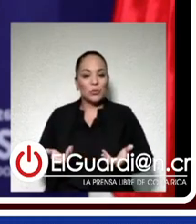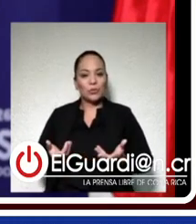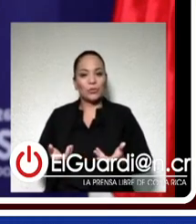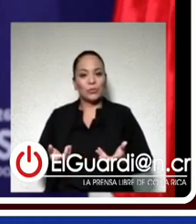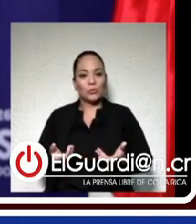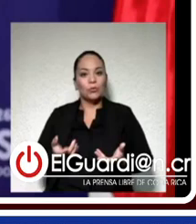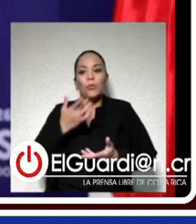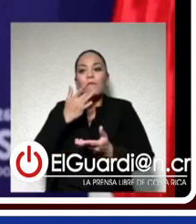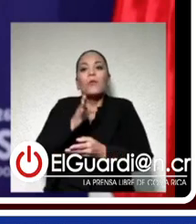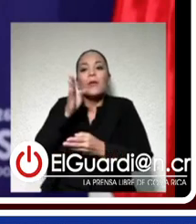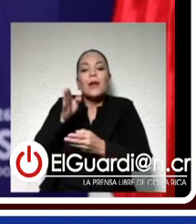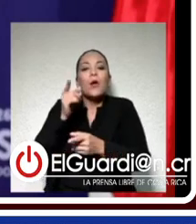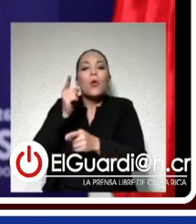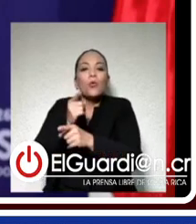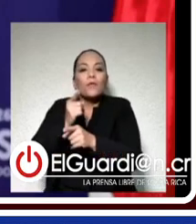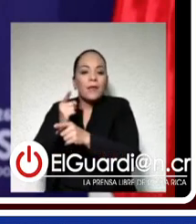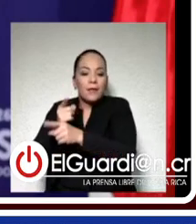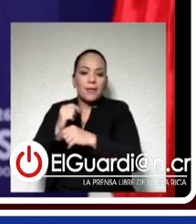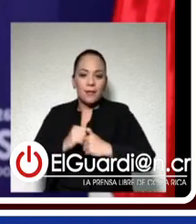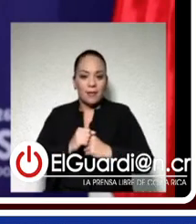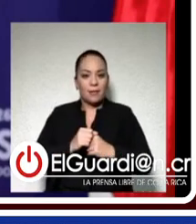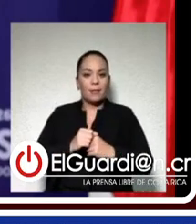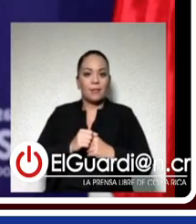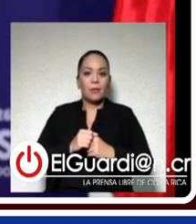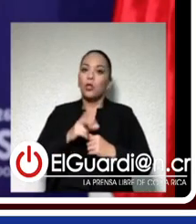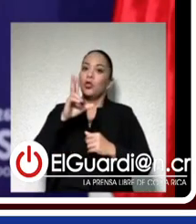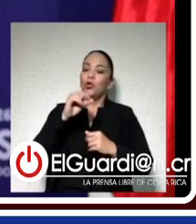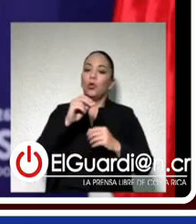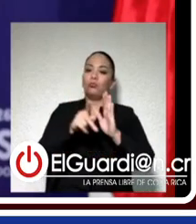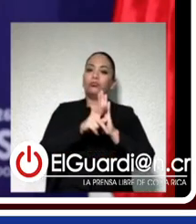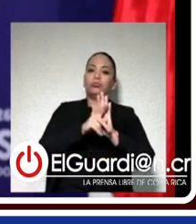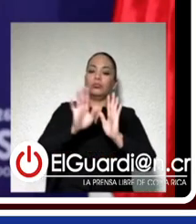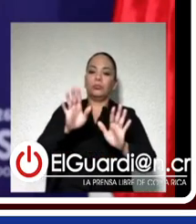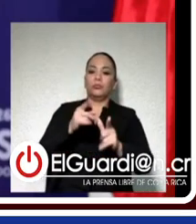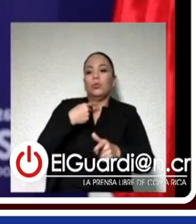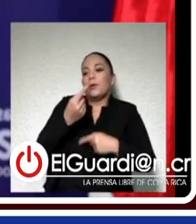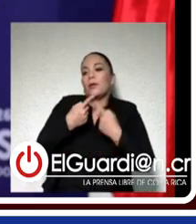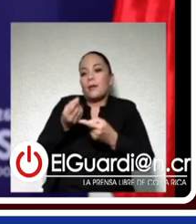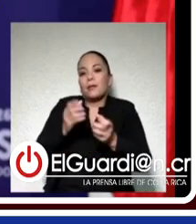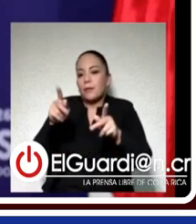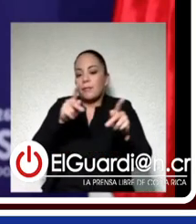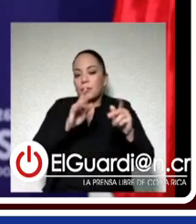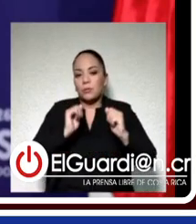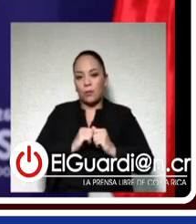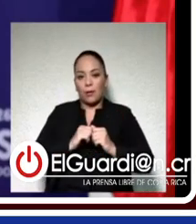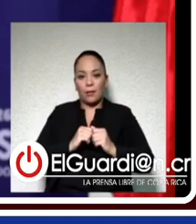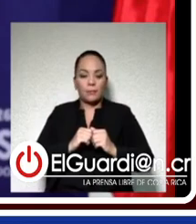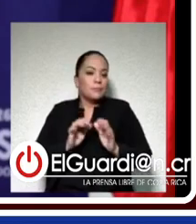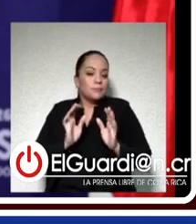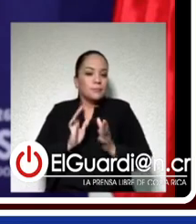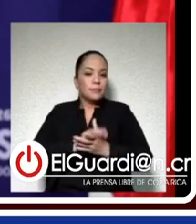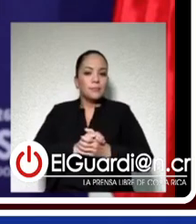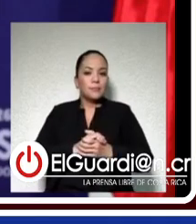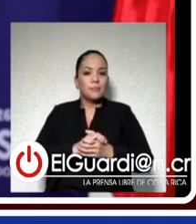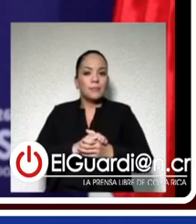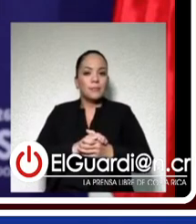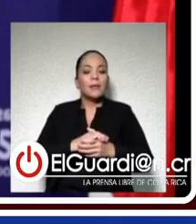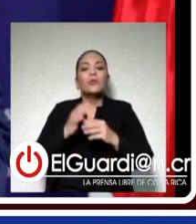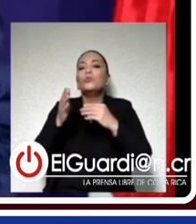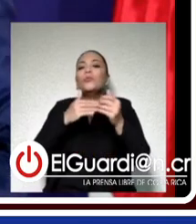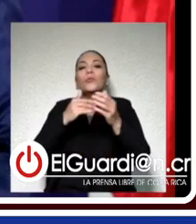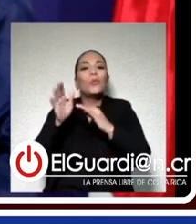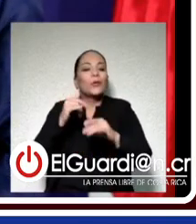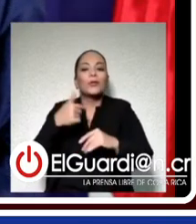alguien que exprese su opinión o su versión de los hechos de antemano. Entonces no importa lo que Rodrigo